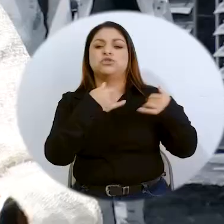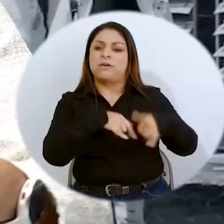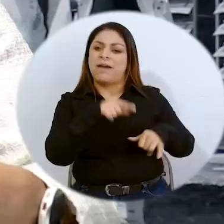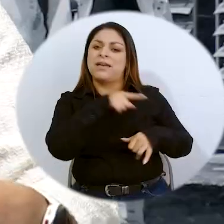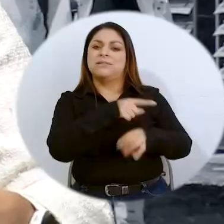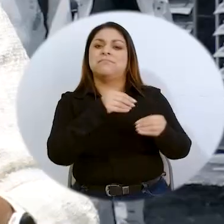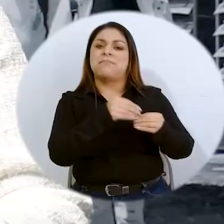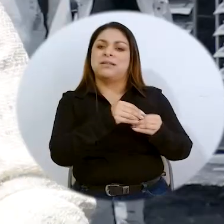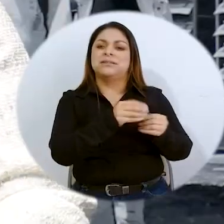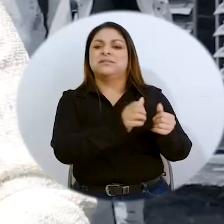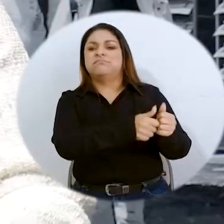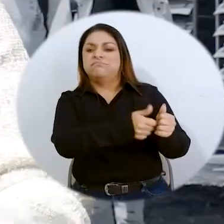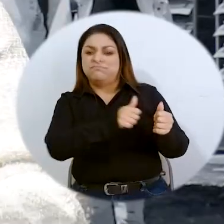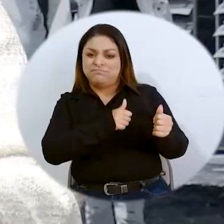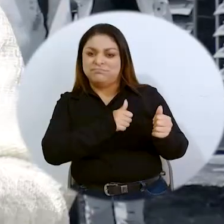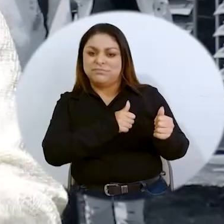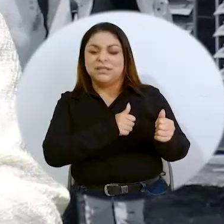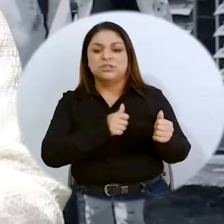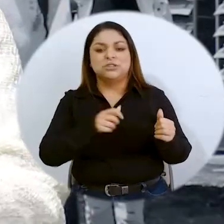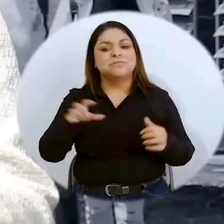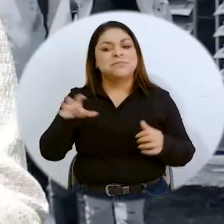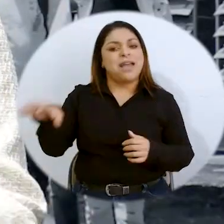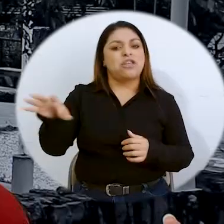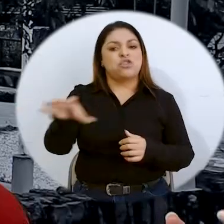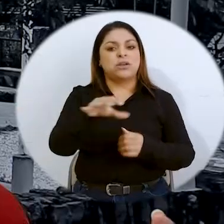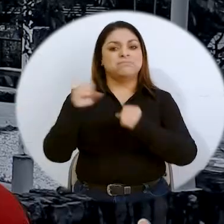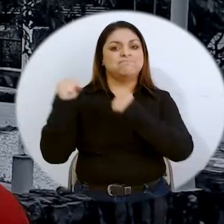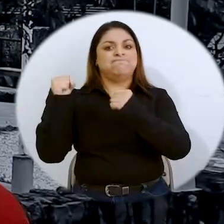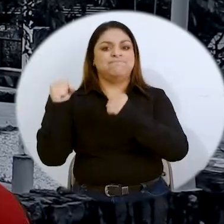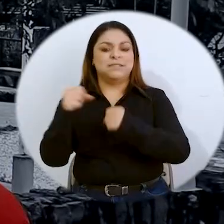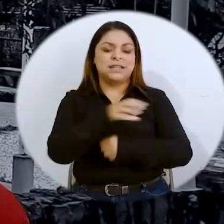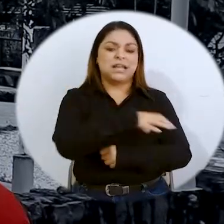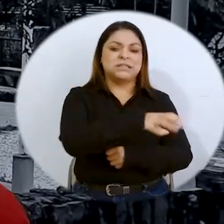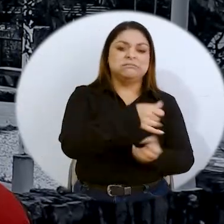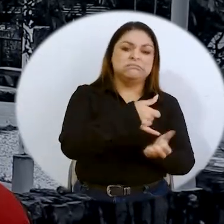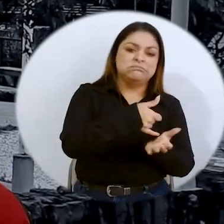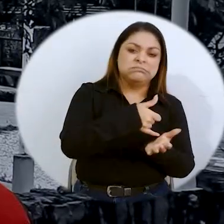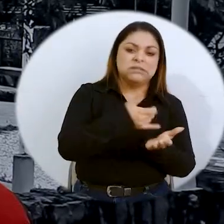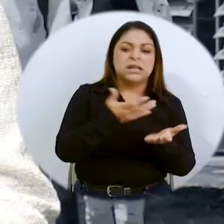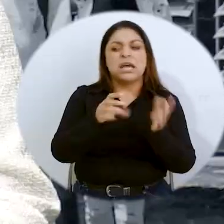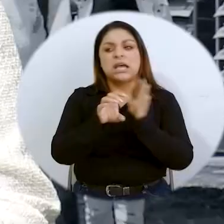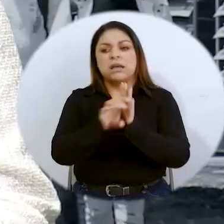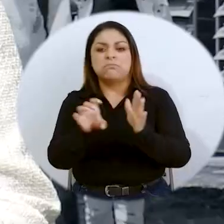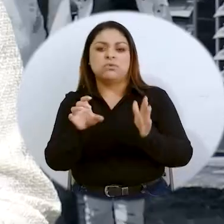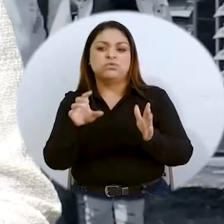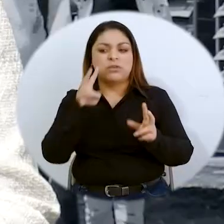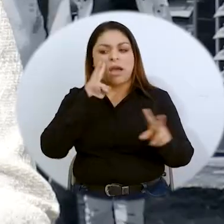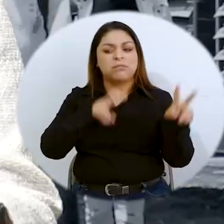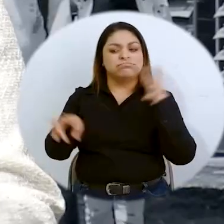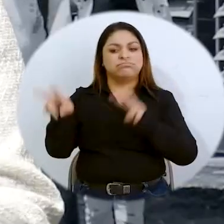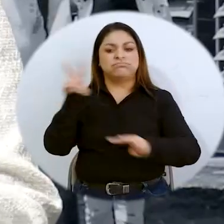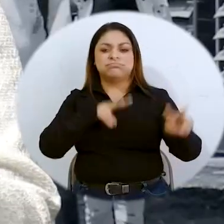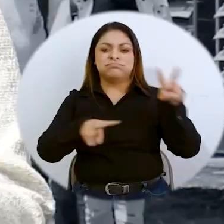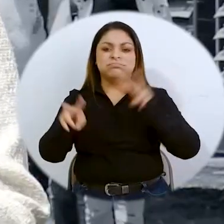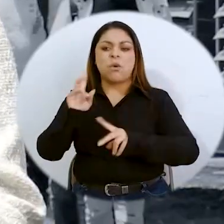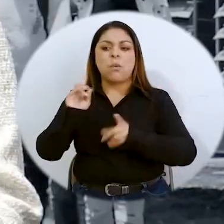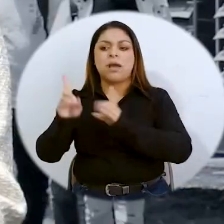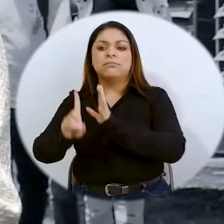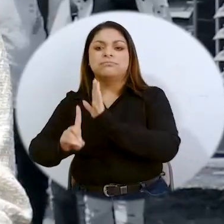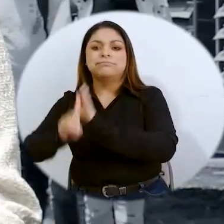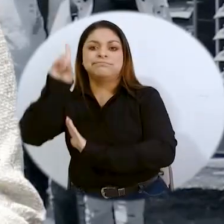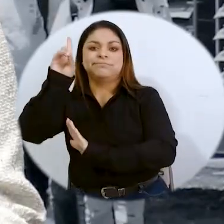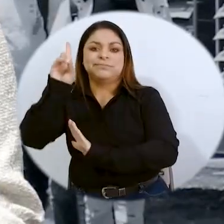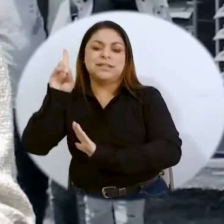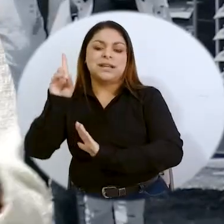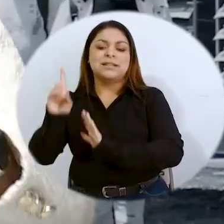siendo, digamos, las más rezagadas. Entonces, los cantones, esto es como cuando uno analiza los índices de desarrollo, ¿verdad? Entonces,